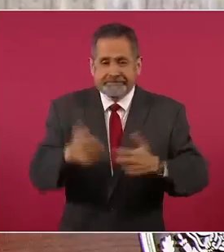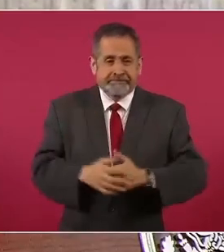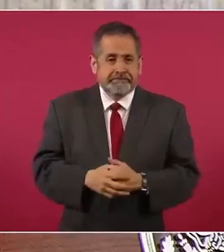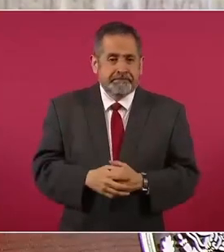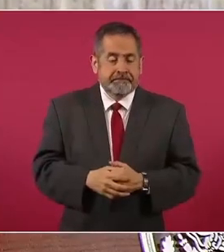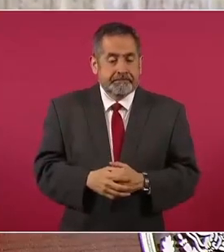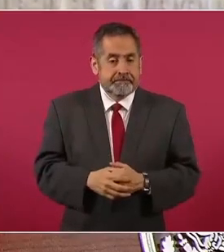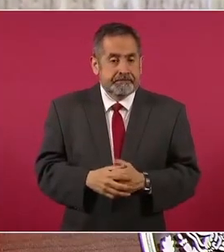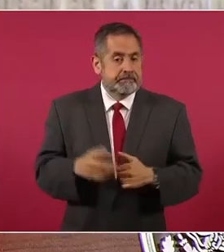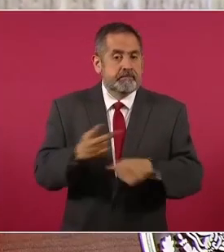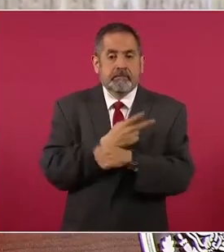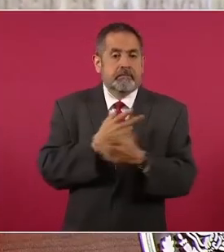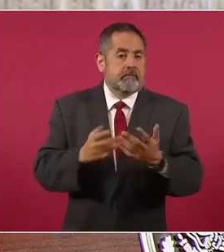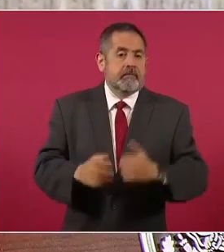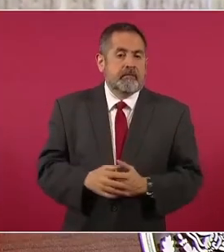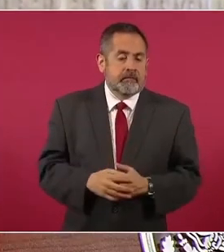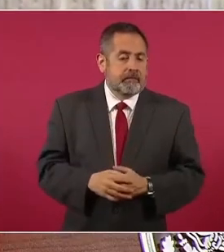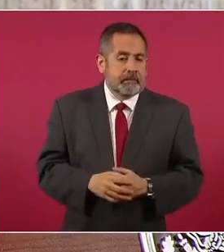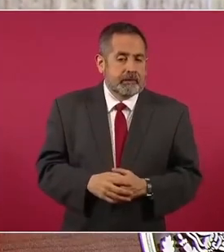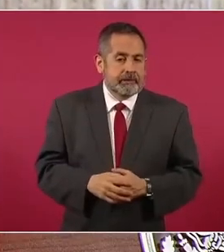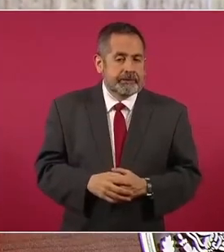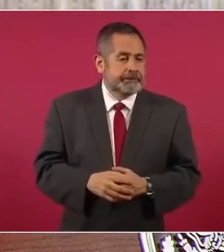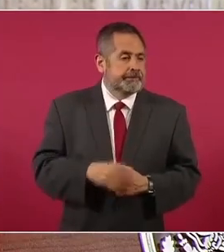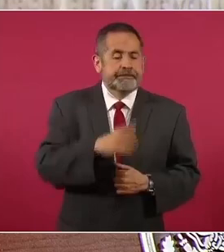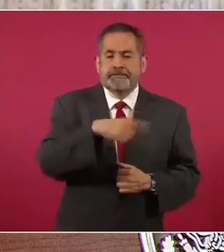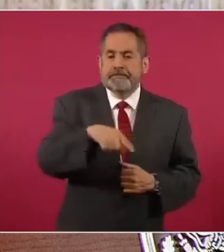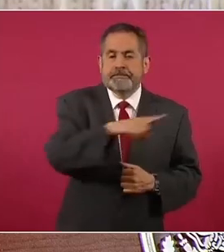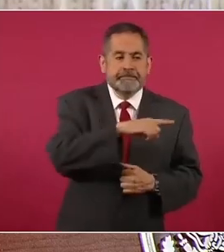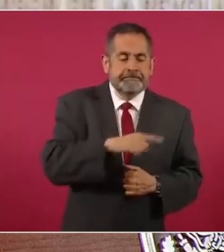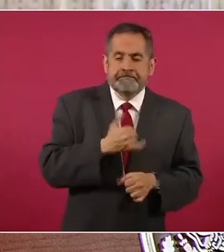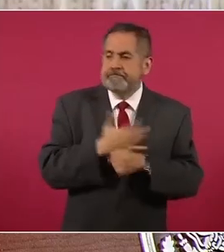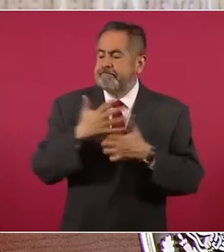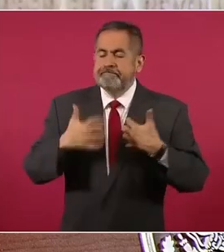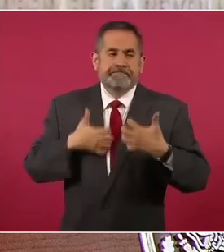Lo que pasa es que son temas incómodos,